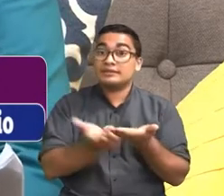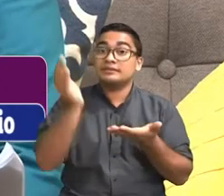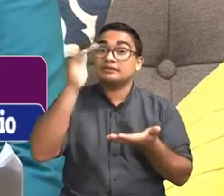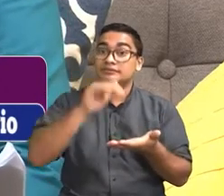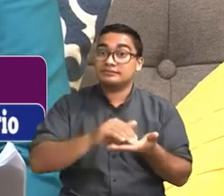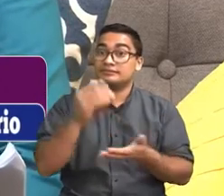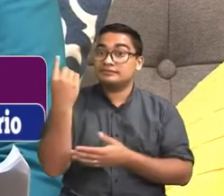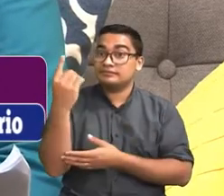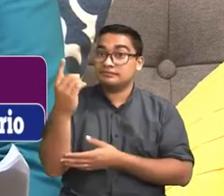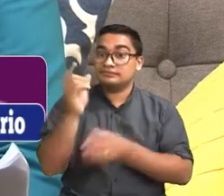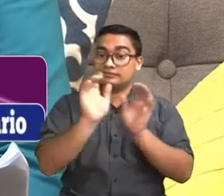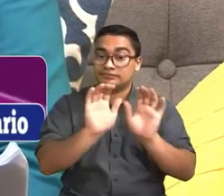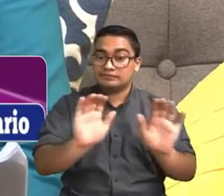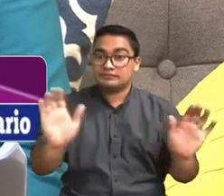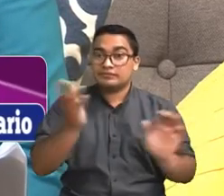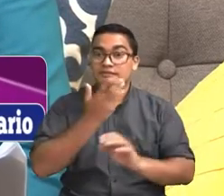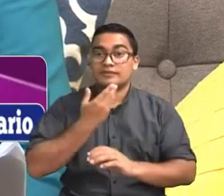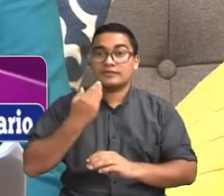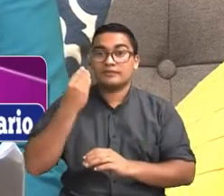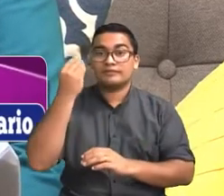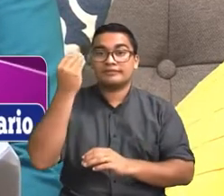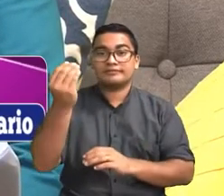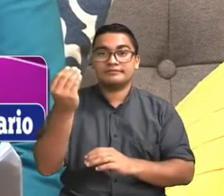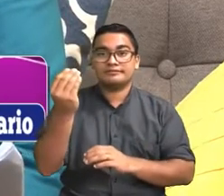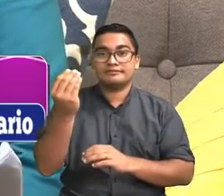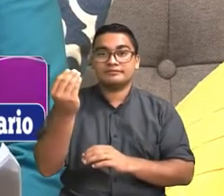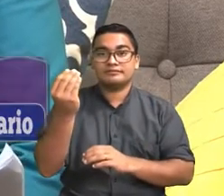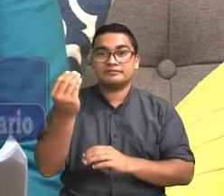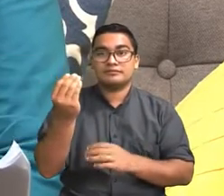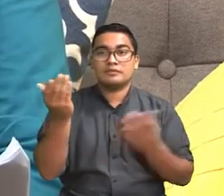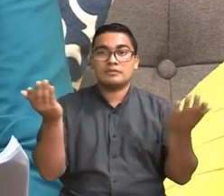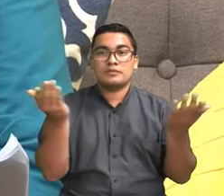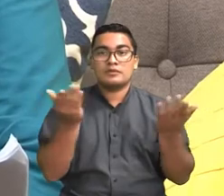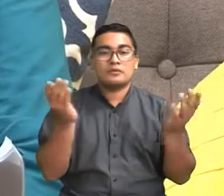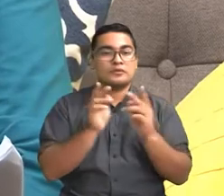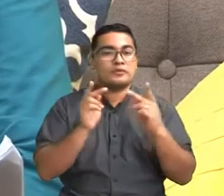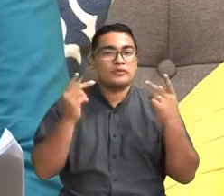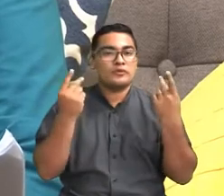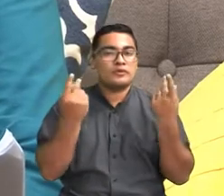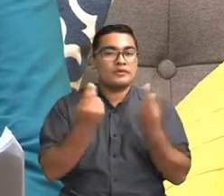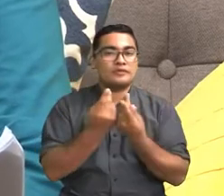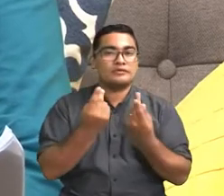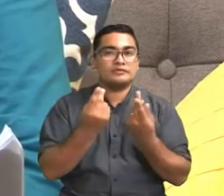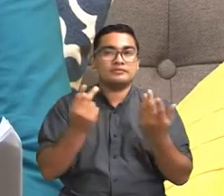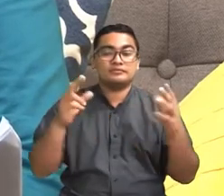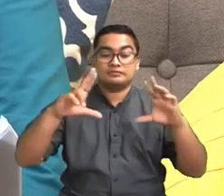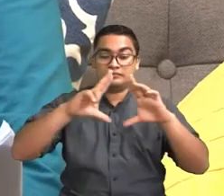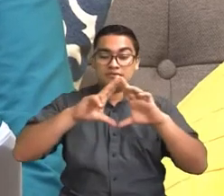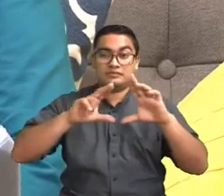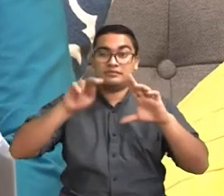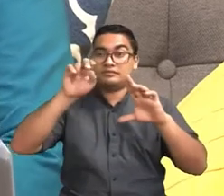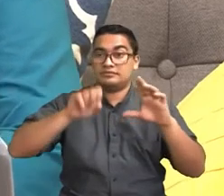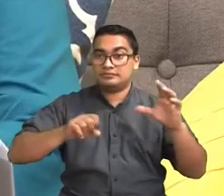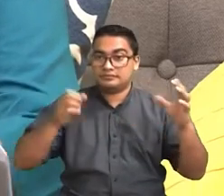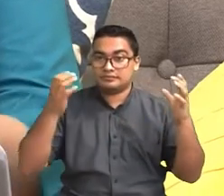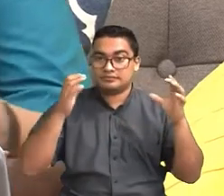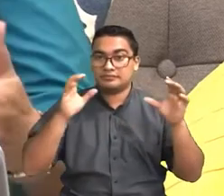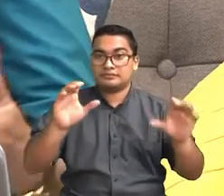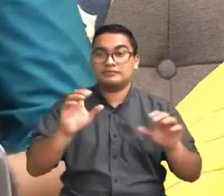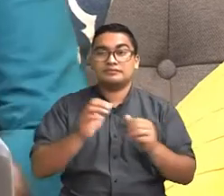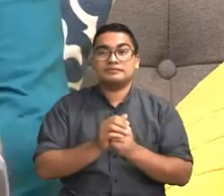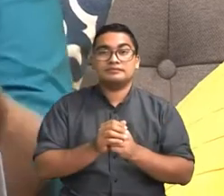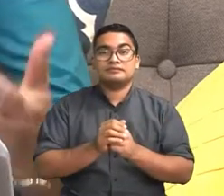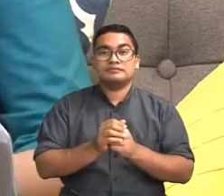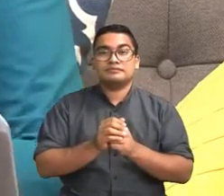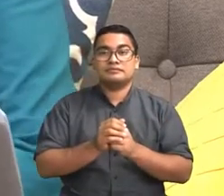los derechos de la niñez, la adolescencia de los pueblos originarios y afrodescendientes. Y eso creo